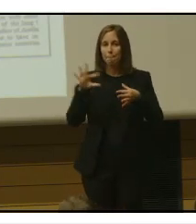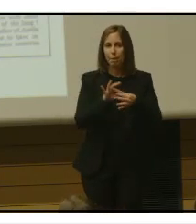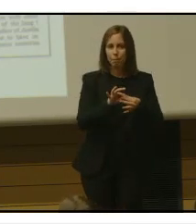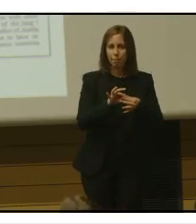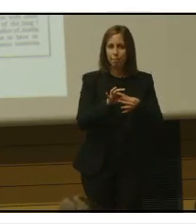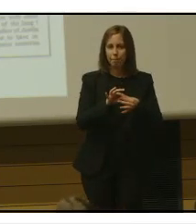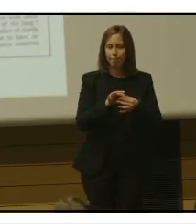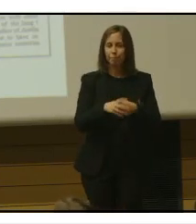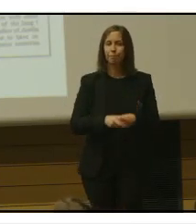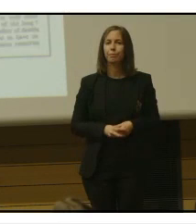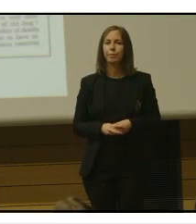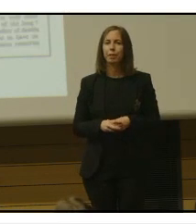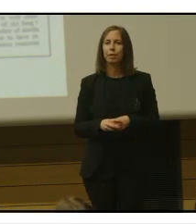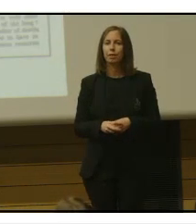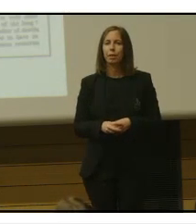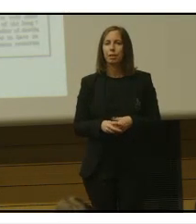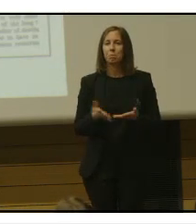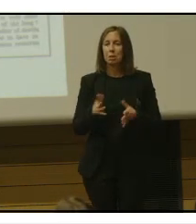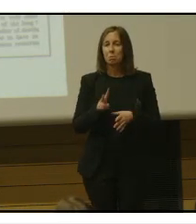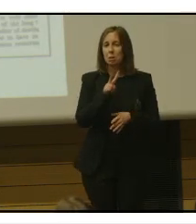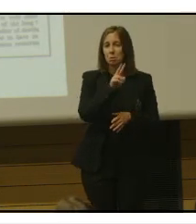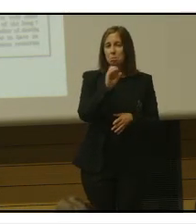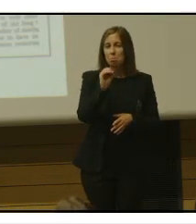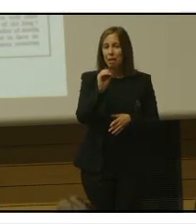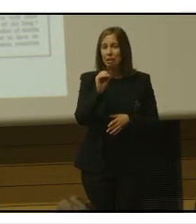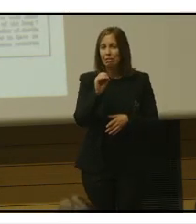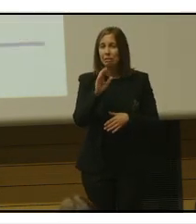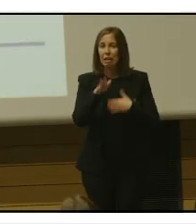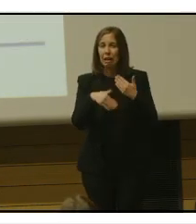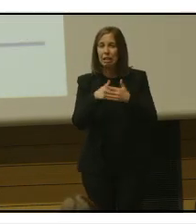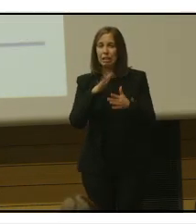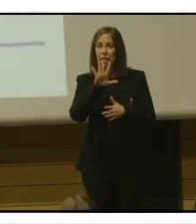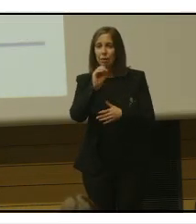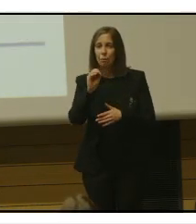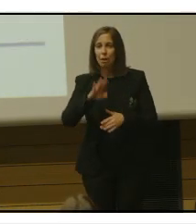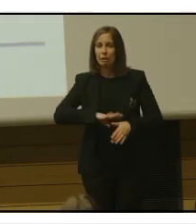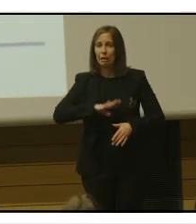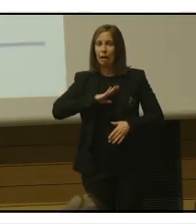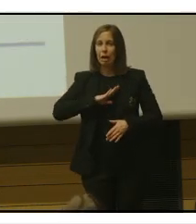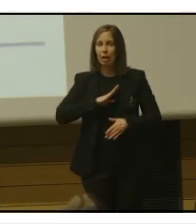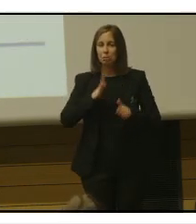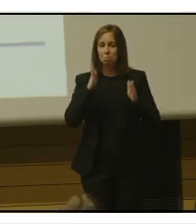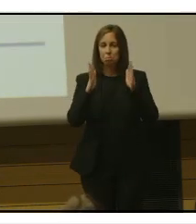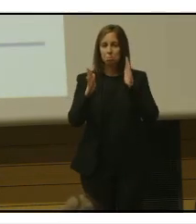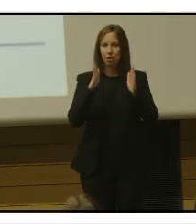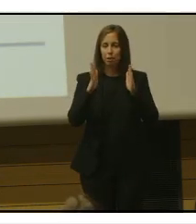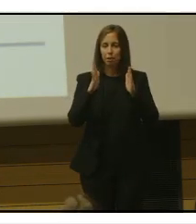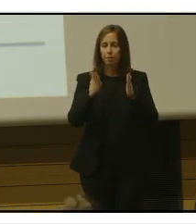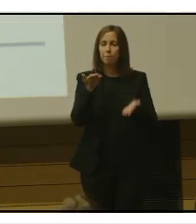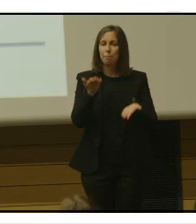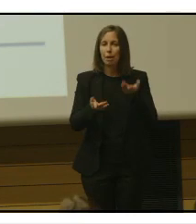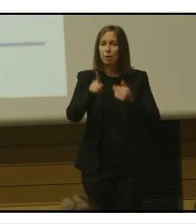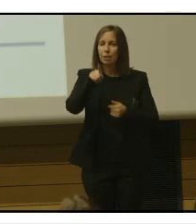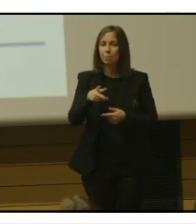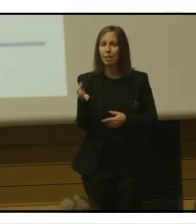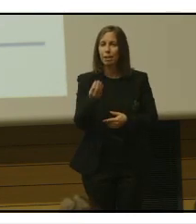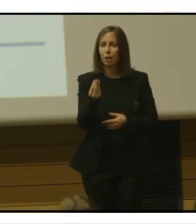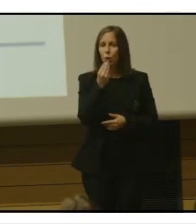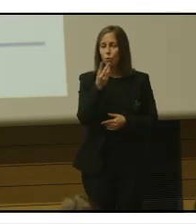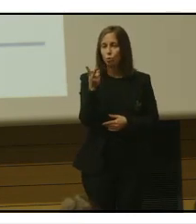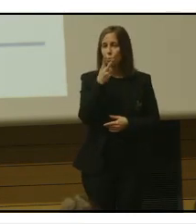inducción un poquito más allá, entre los 20 y 50 años, no acaban de concluirlo, y ellos también lo que valoraban era que el consumo de